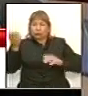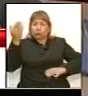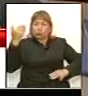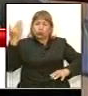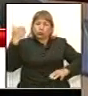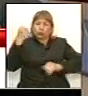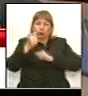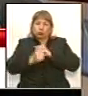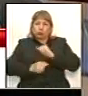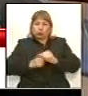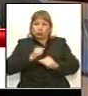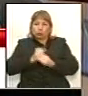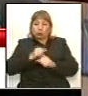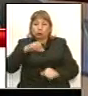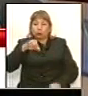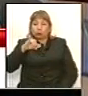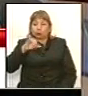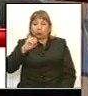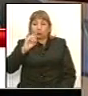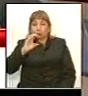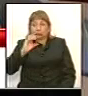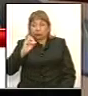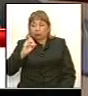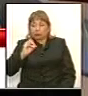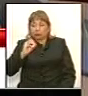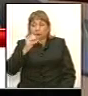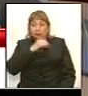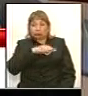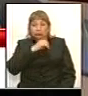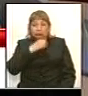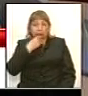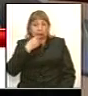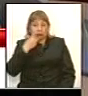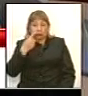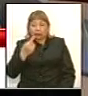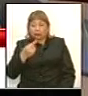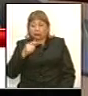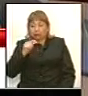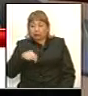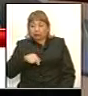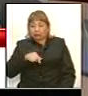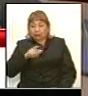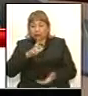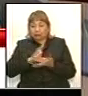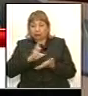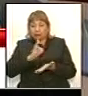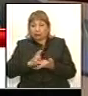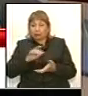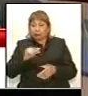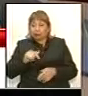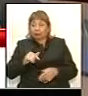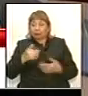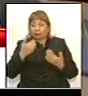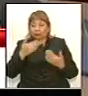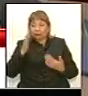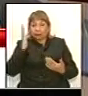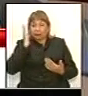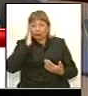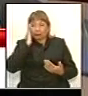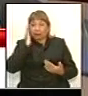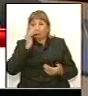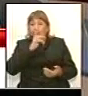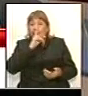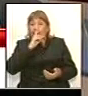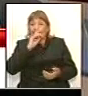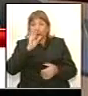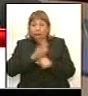que iba a pasar en Pisco y lo que iba a pasar en Chile. Y lo que va a pasar en Lima. Entonces ya se cumplió